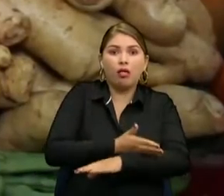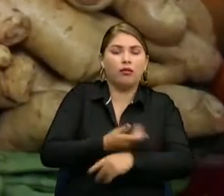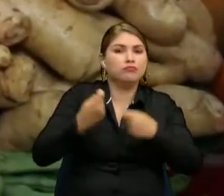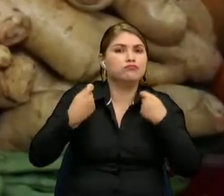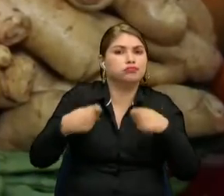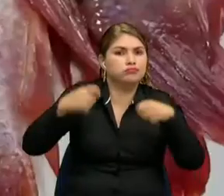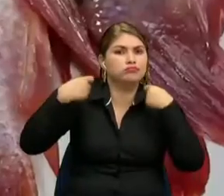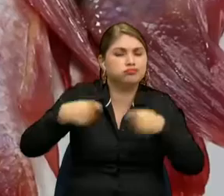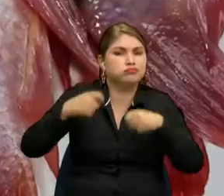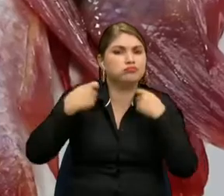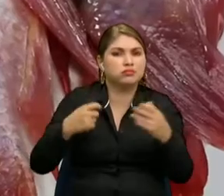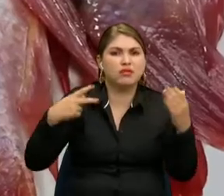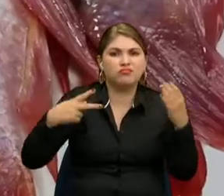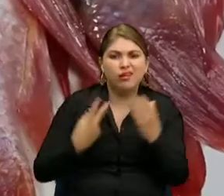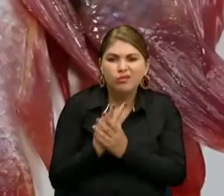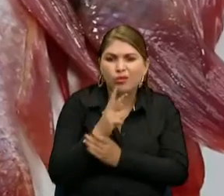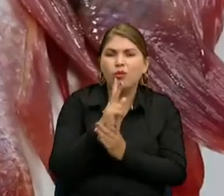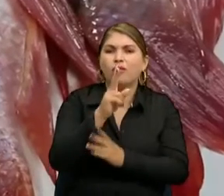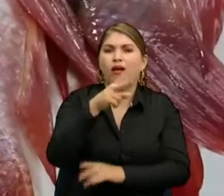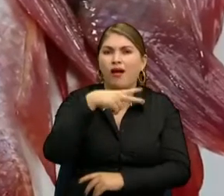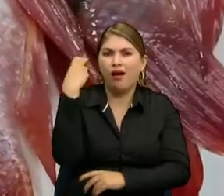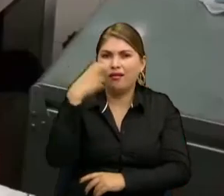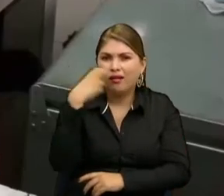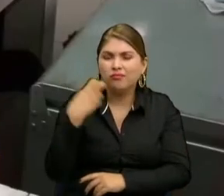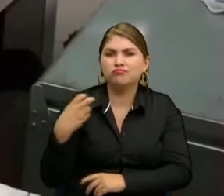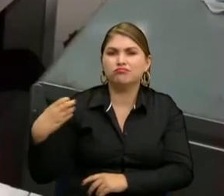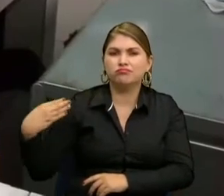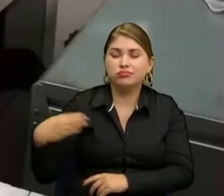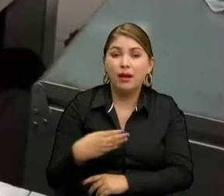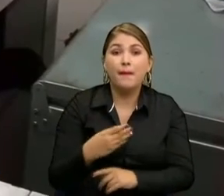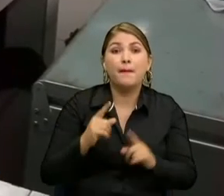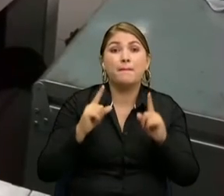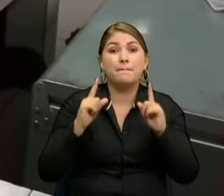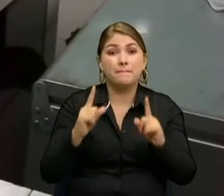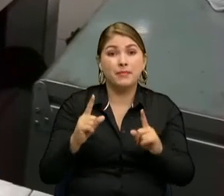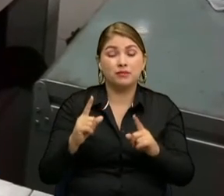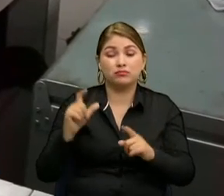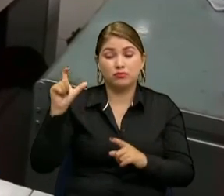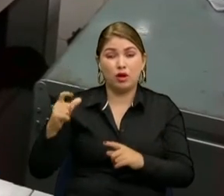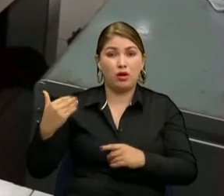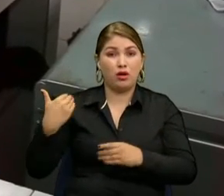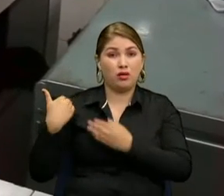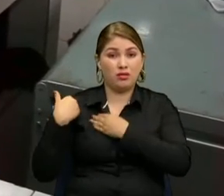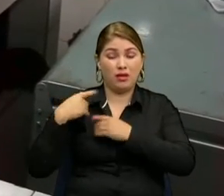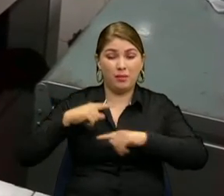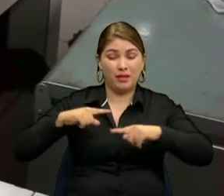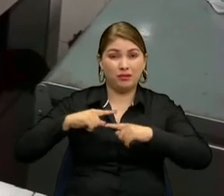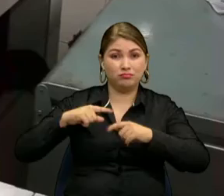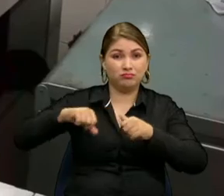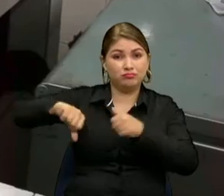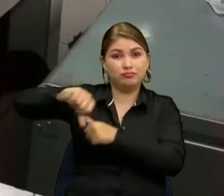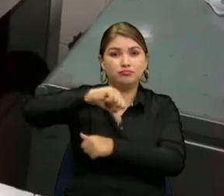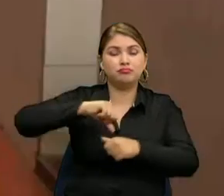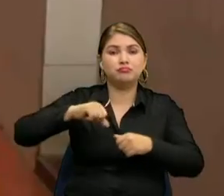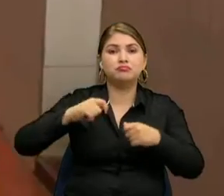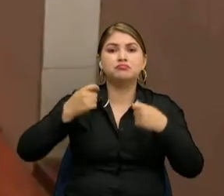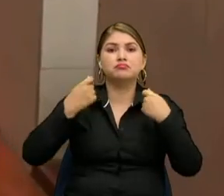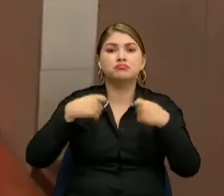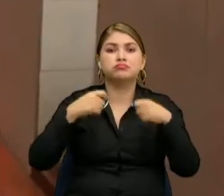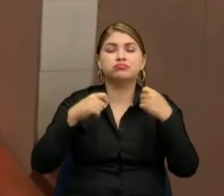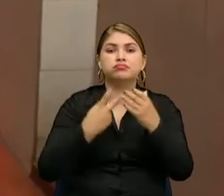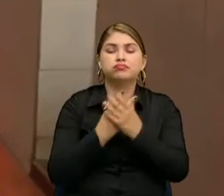vendían verduras, carnes, pescado, pero el administrador saliente dejó bajar las